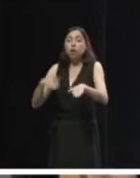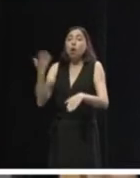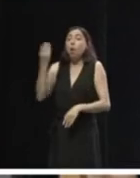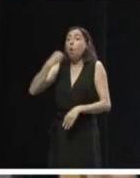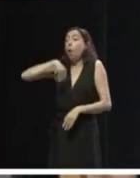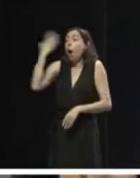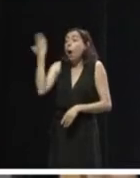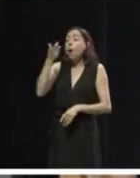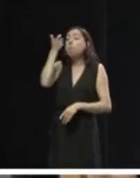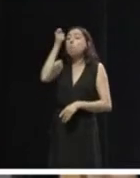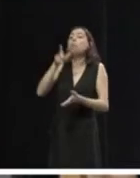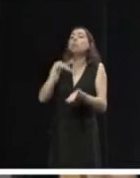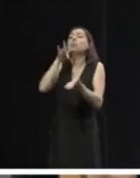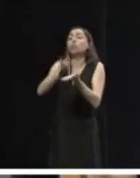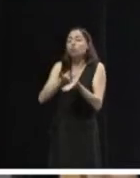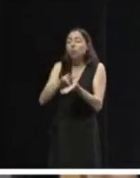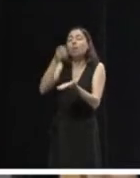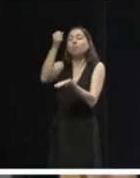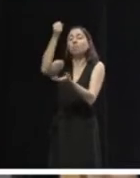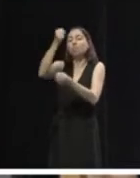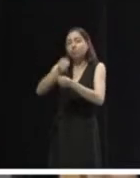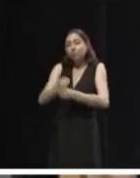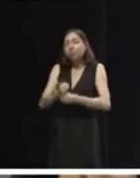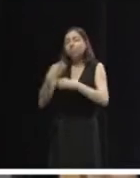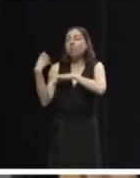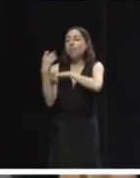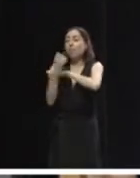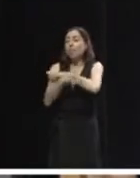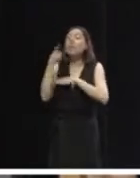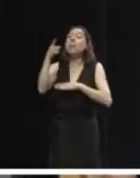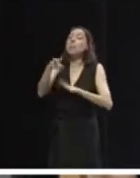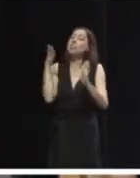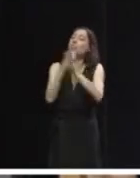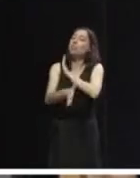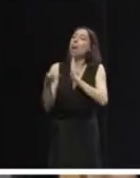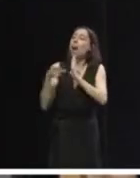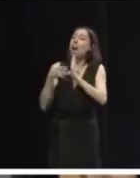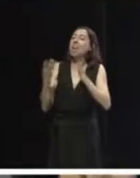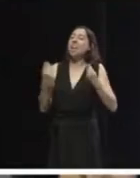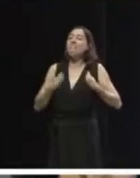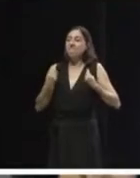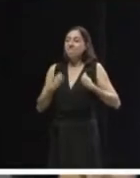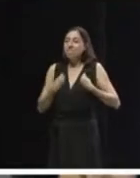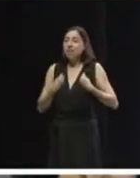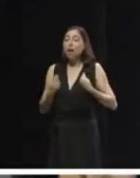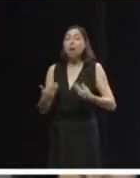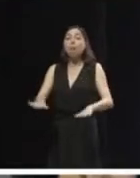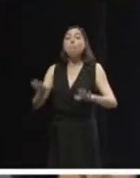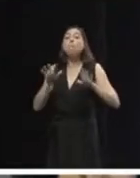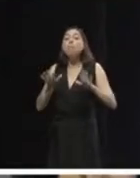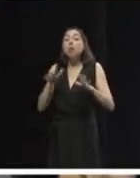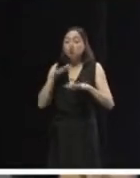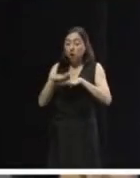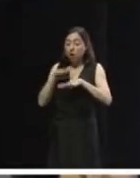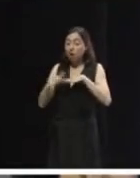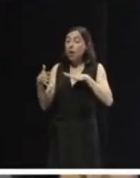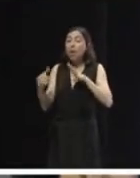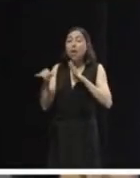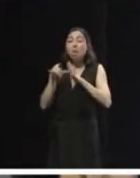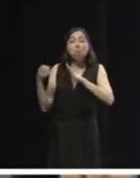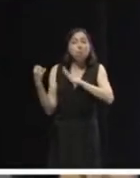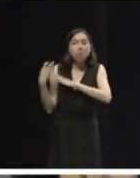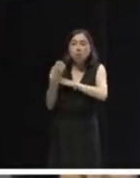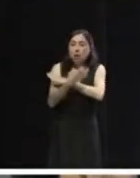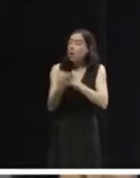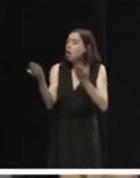pueblo? Eso sí es calidad de vida. Pero resulta que no solo no tenemos una red de cercanías, sino que llevamos décadas con